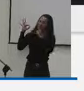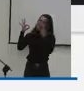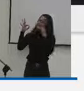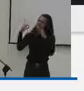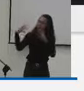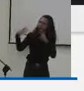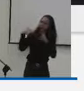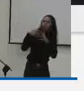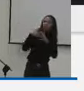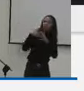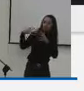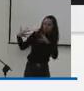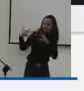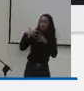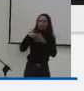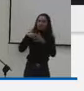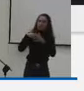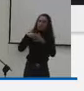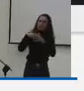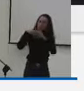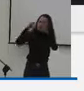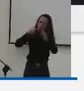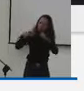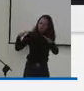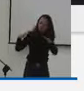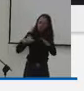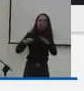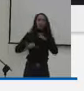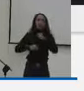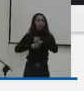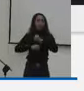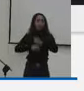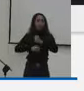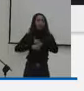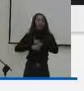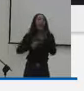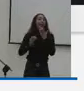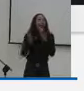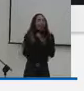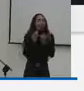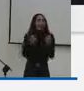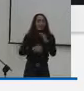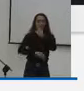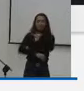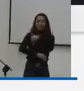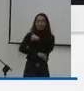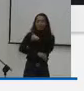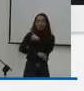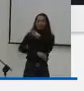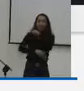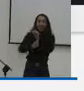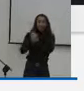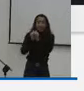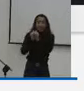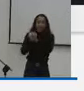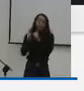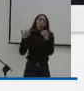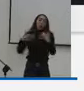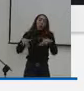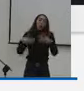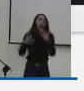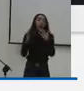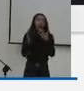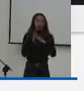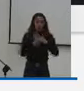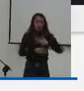el nuevo ministerio que hoy actualmente tiene a su mando. Es por eso que desde